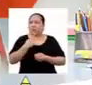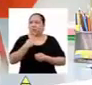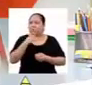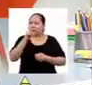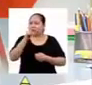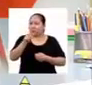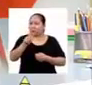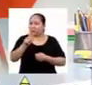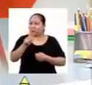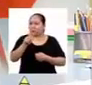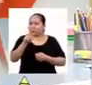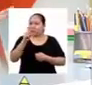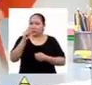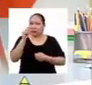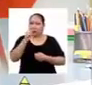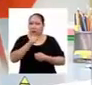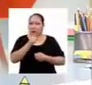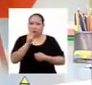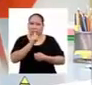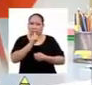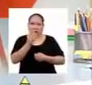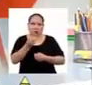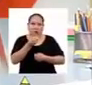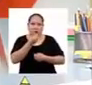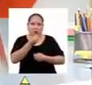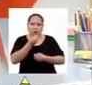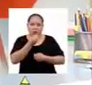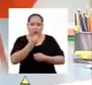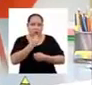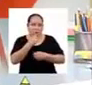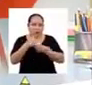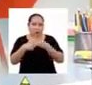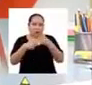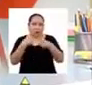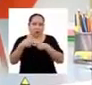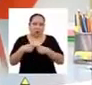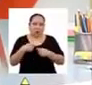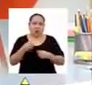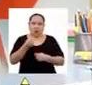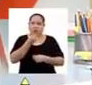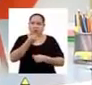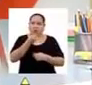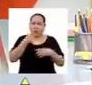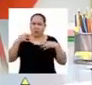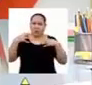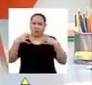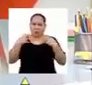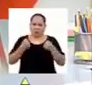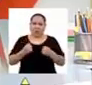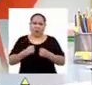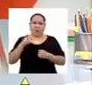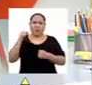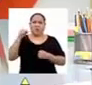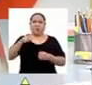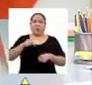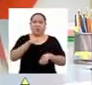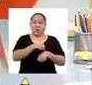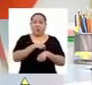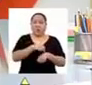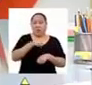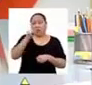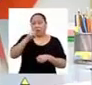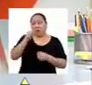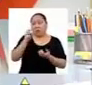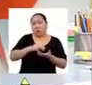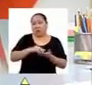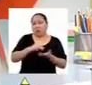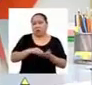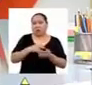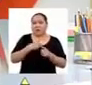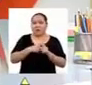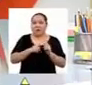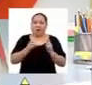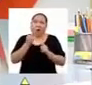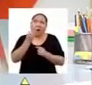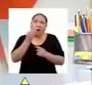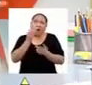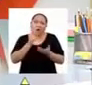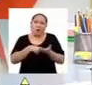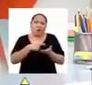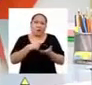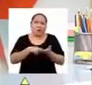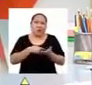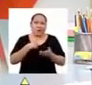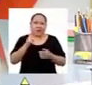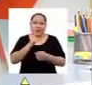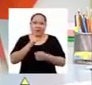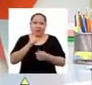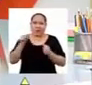Ojo, no es que coma esto todos los días, siempre como sano y sobre todo en estas épocas. Pero de vez en cuando no